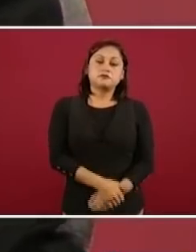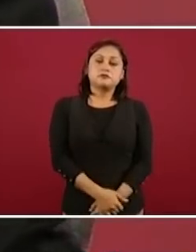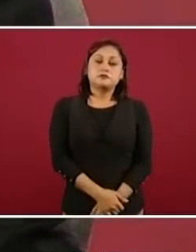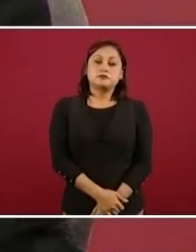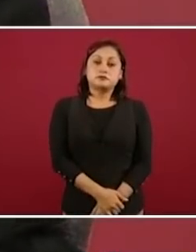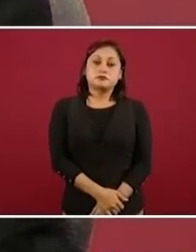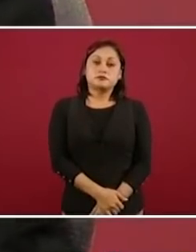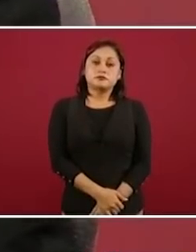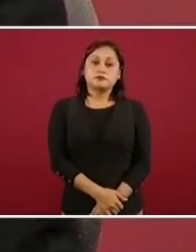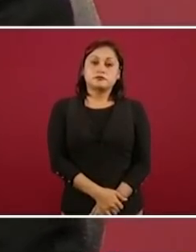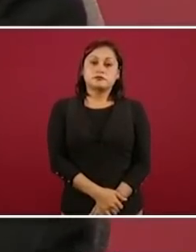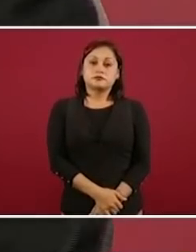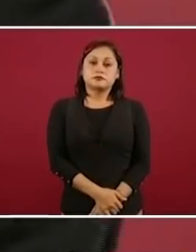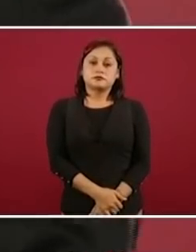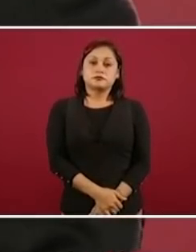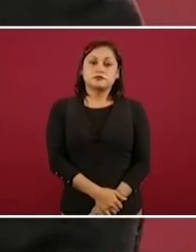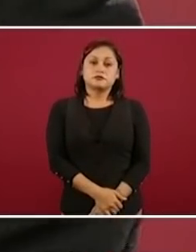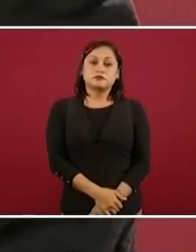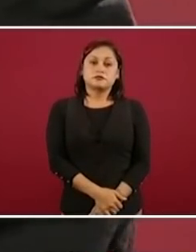ay